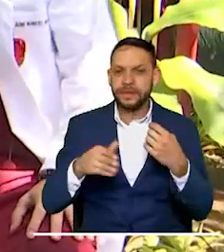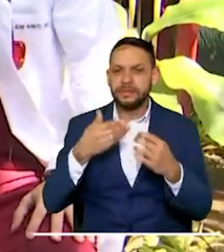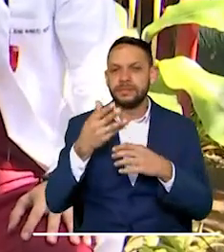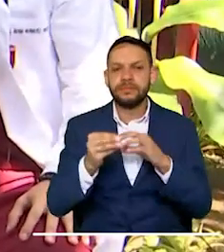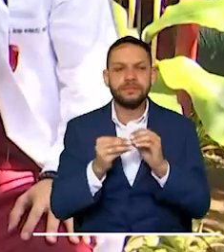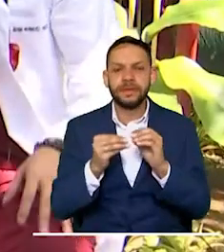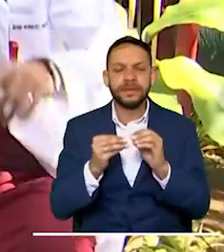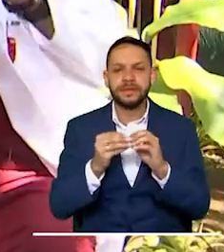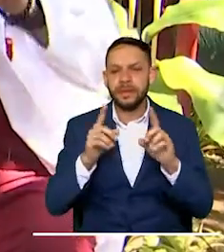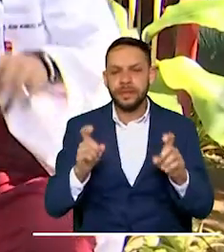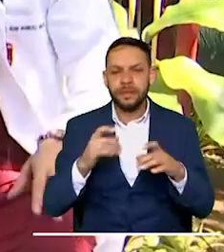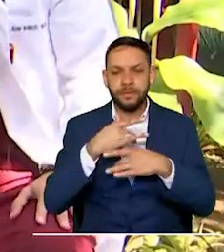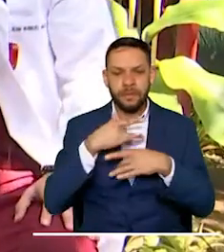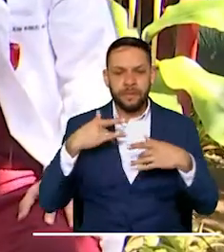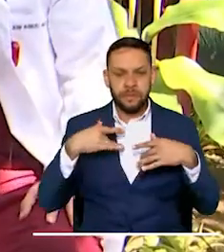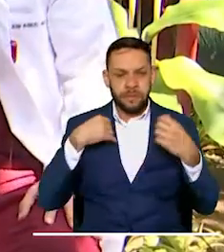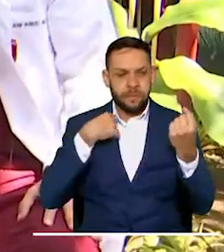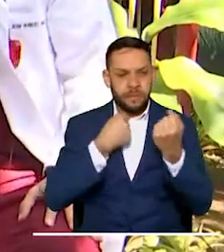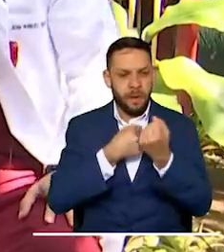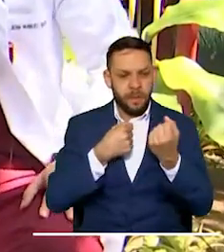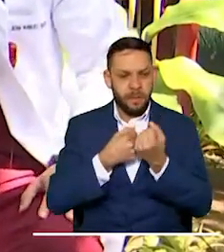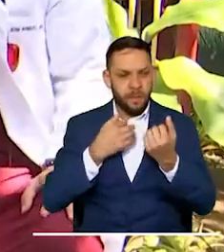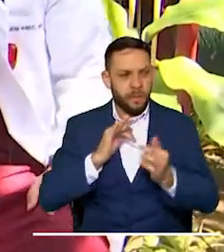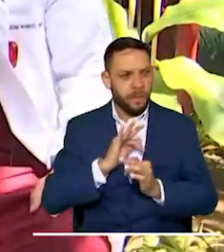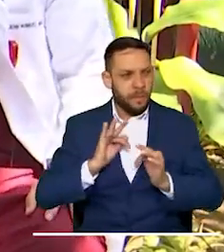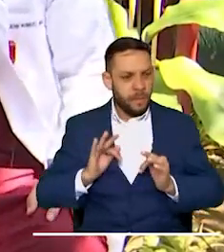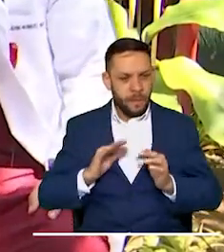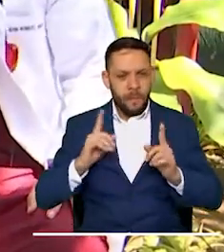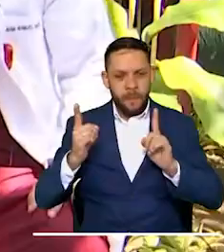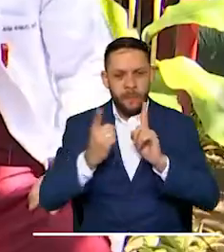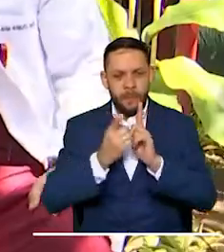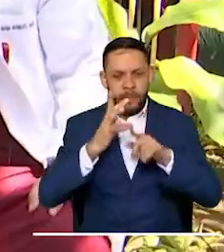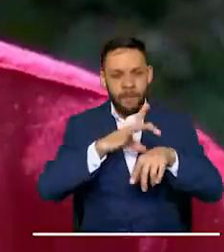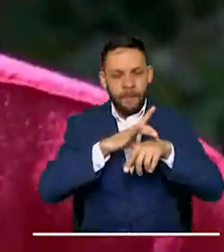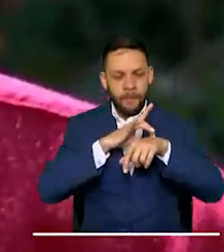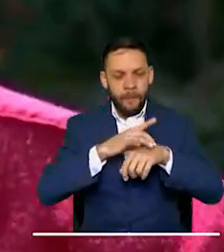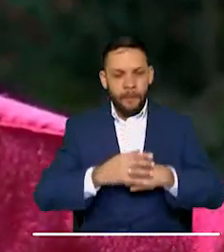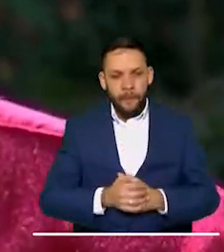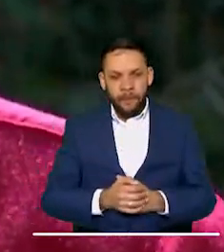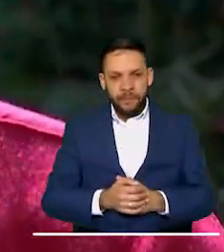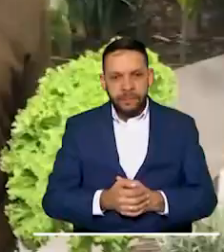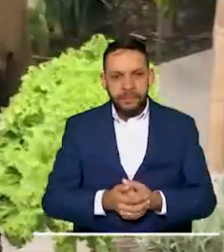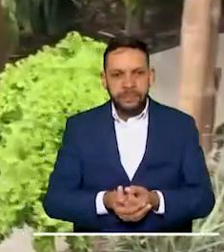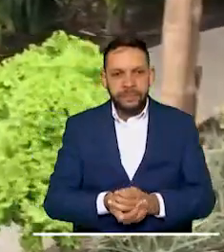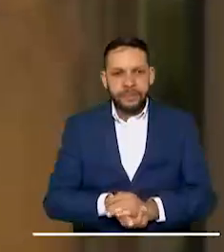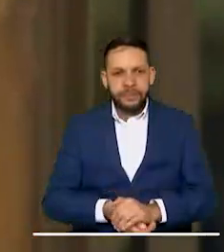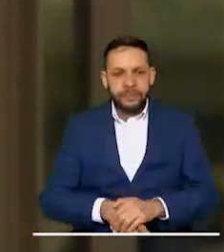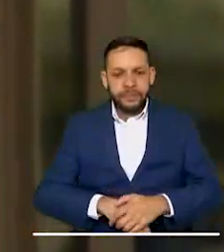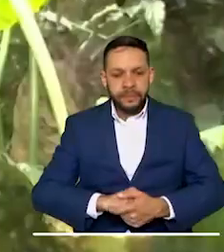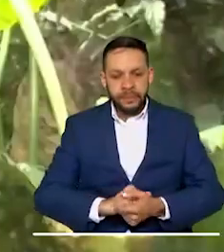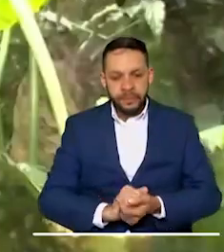tema de métodos diagnóstico y su importancia a la hora de una consulta médica. Ya nos vemos. Conexión.